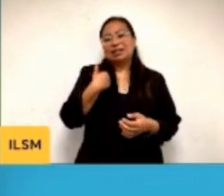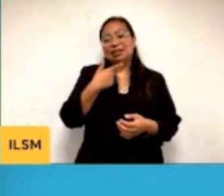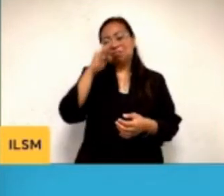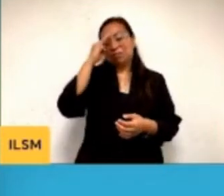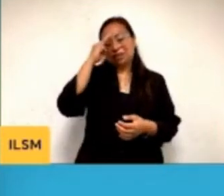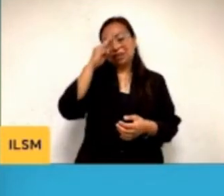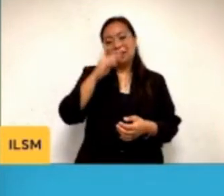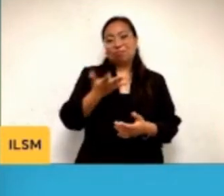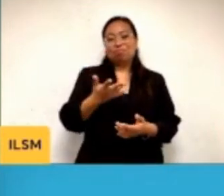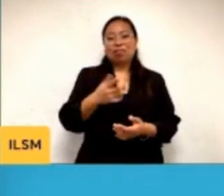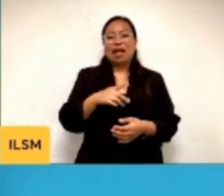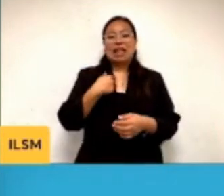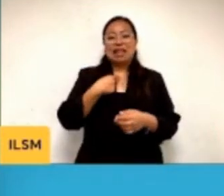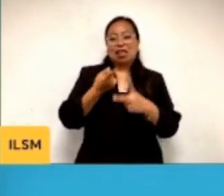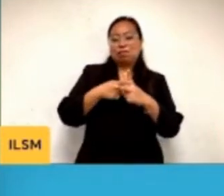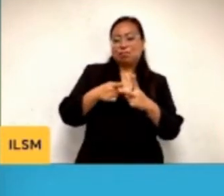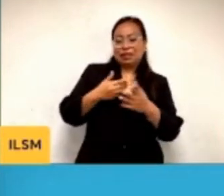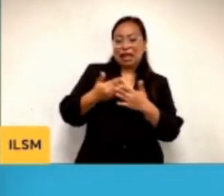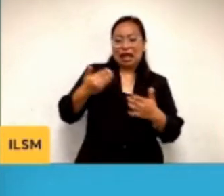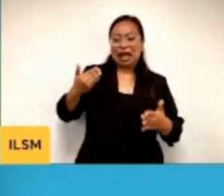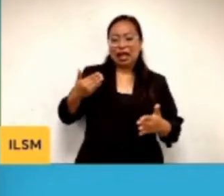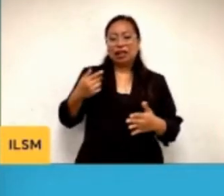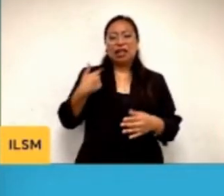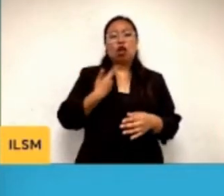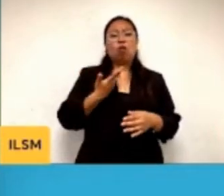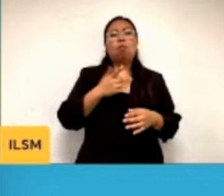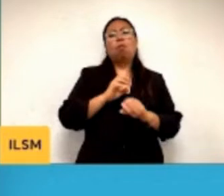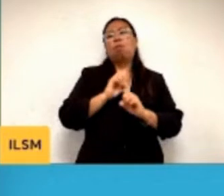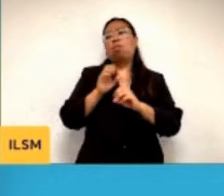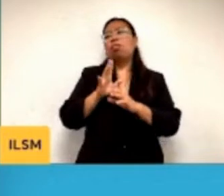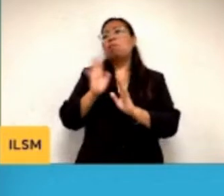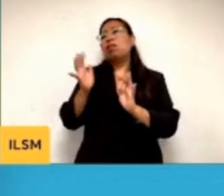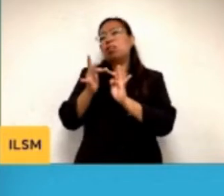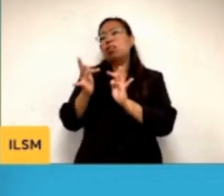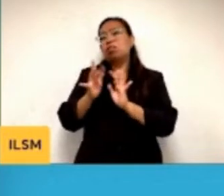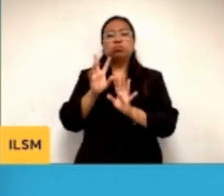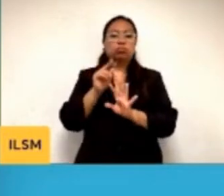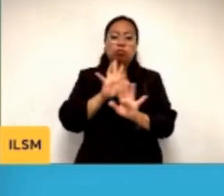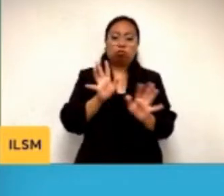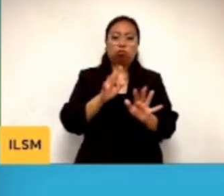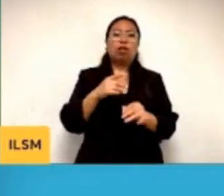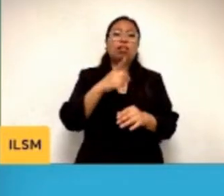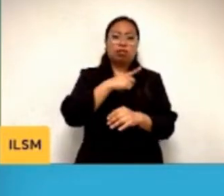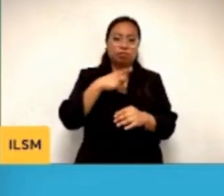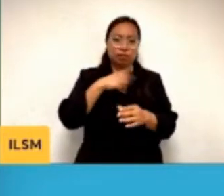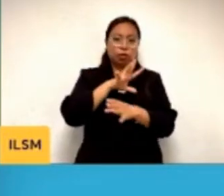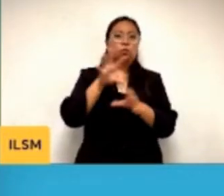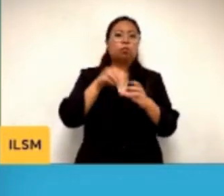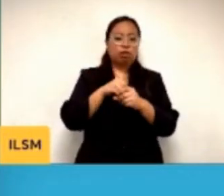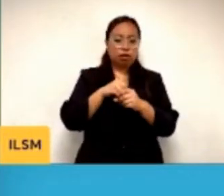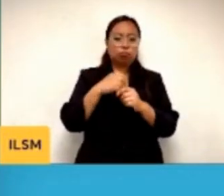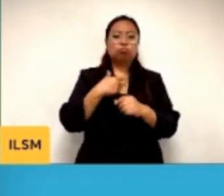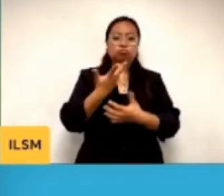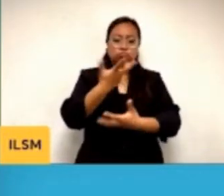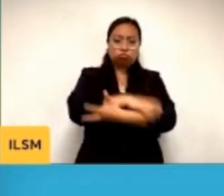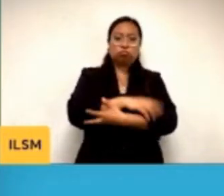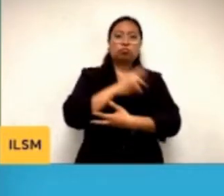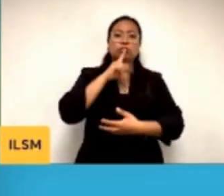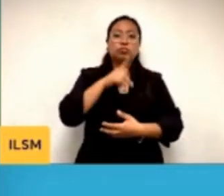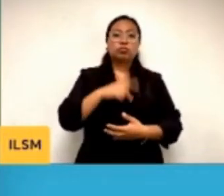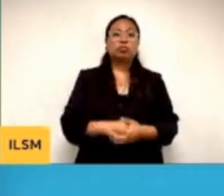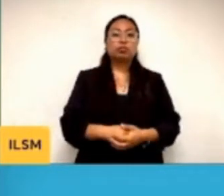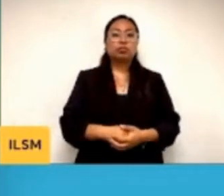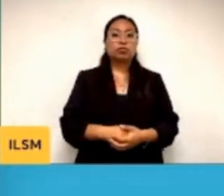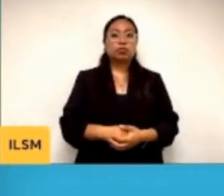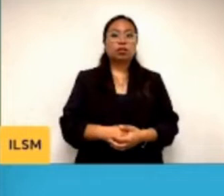la segunda, mapear a nuestros stakeholders. ¿Quiénes son tus stakeholders? Son todas